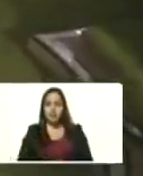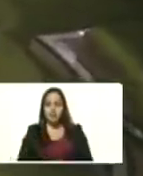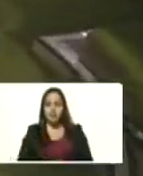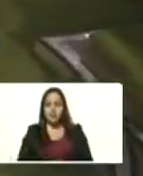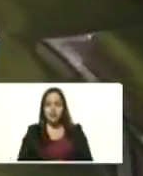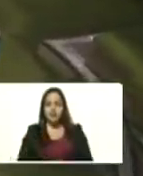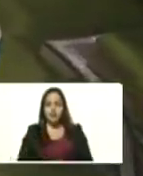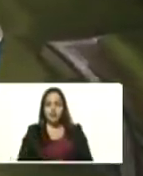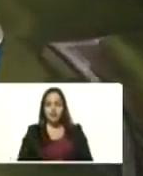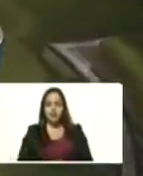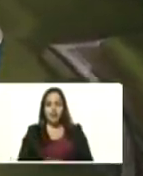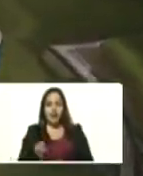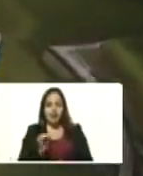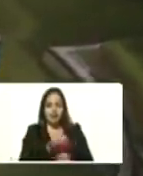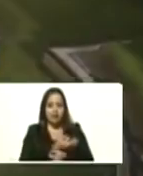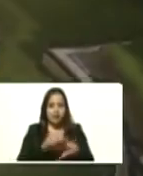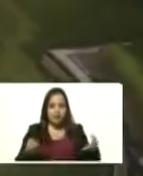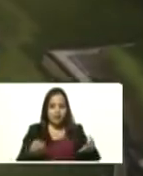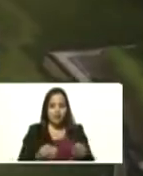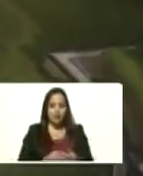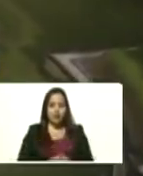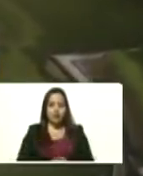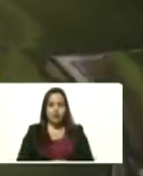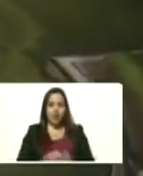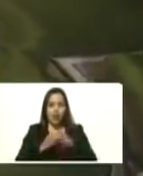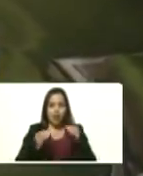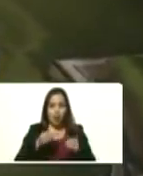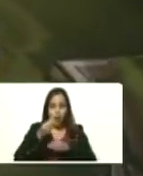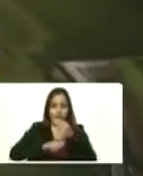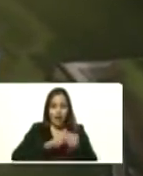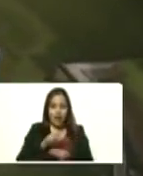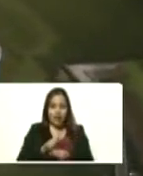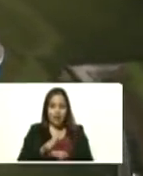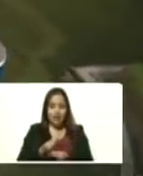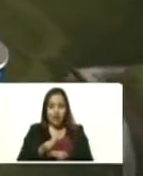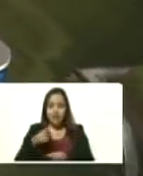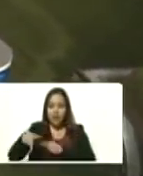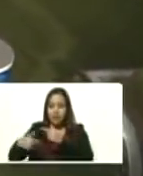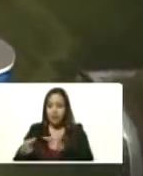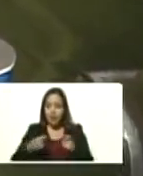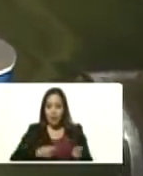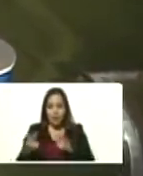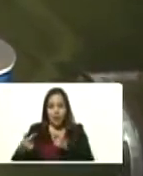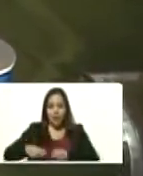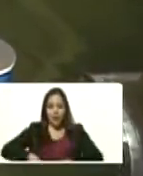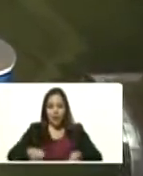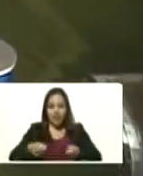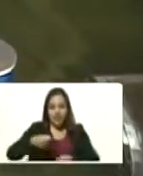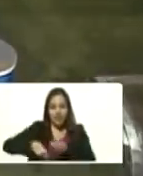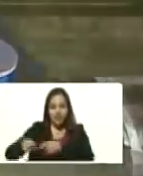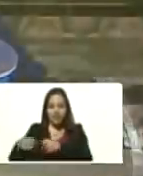exitosos todo lo que usted produce lo saca al mercado y lo vende